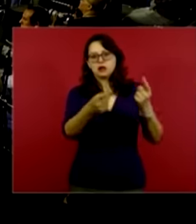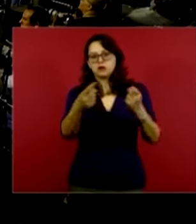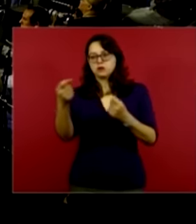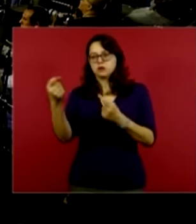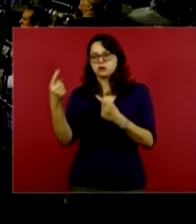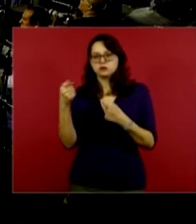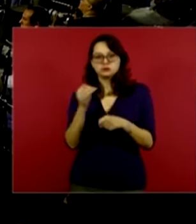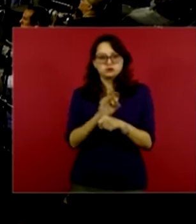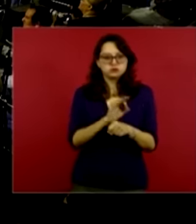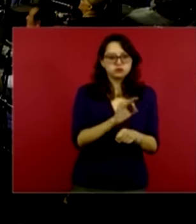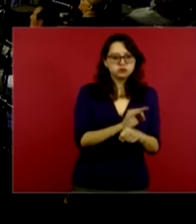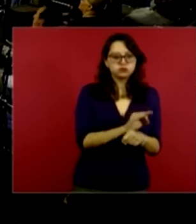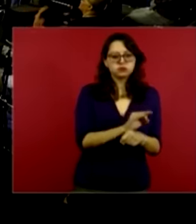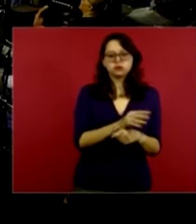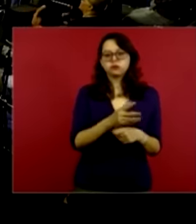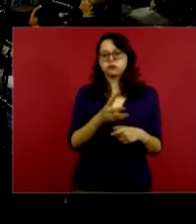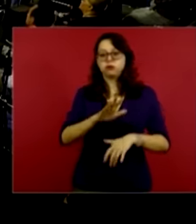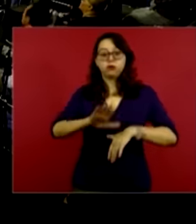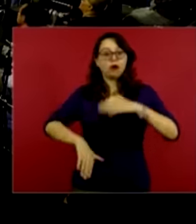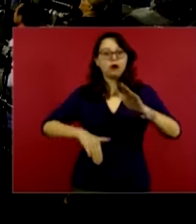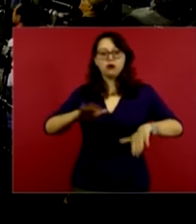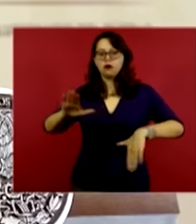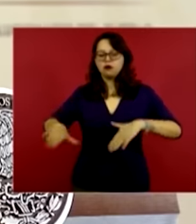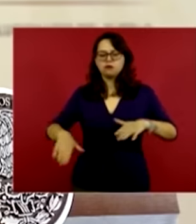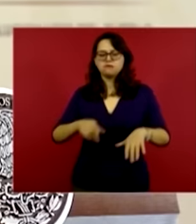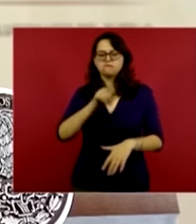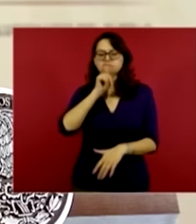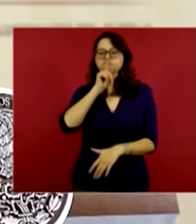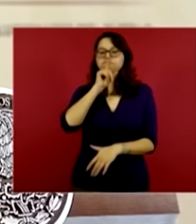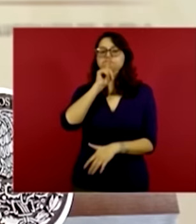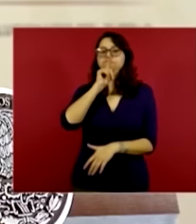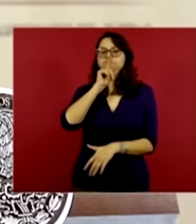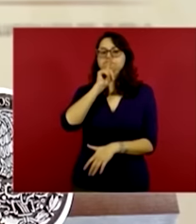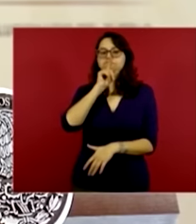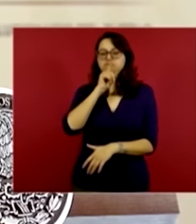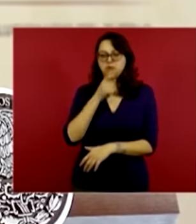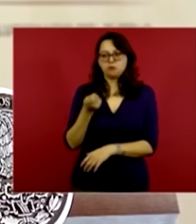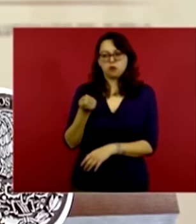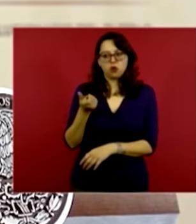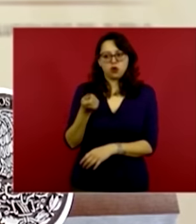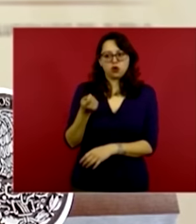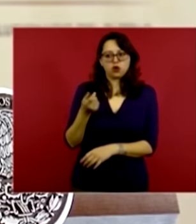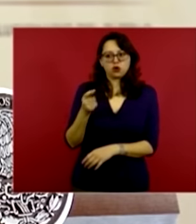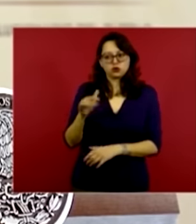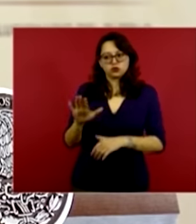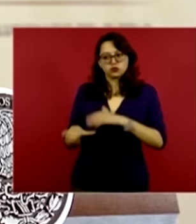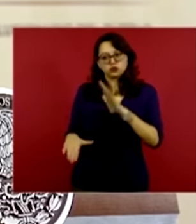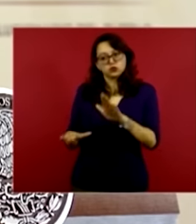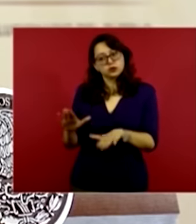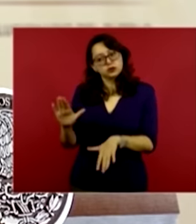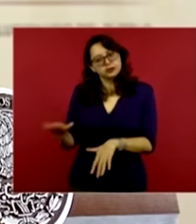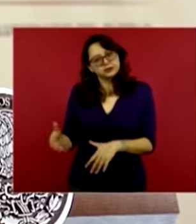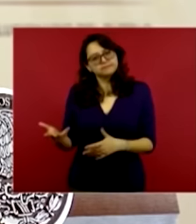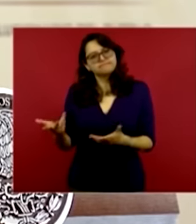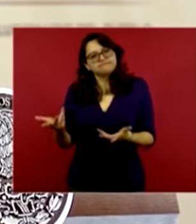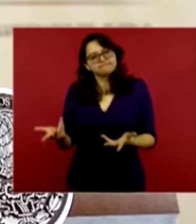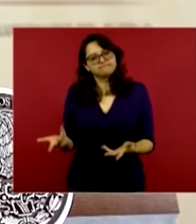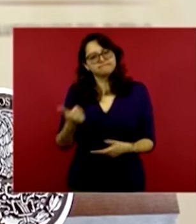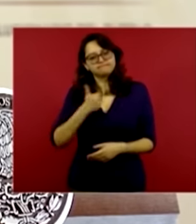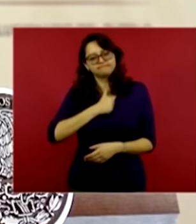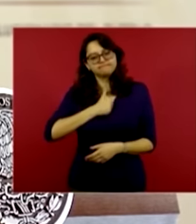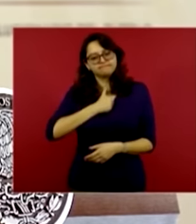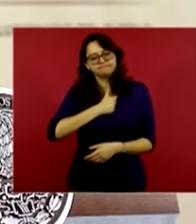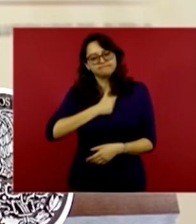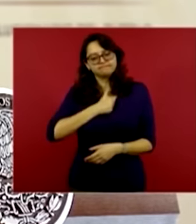no fueron más las desgracias las pérdidas de vidas humanas, por